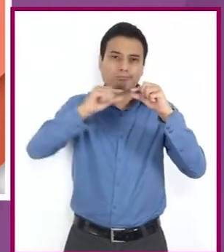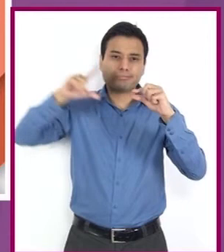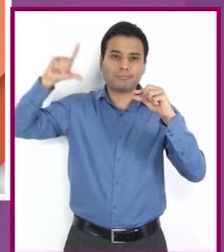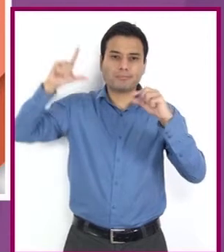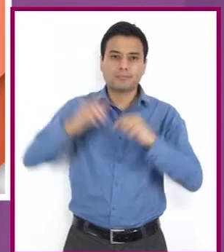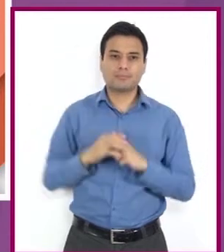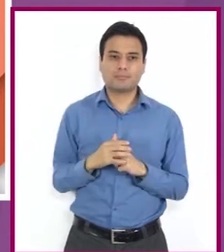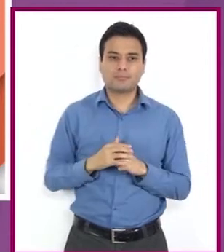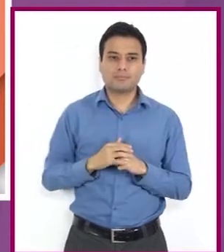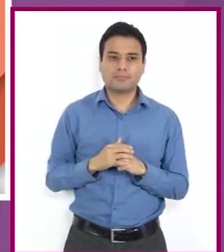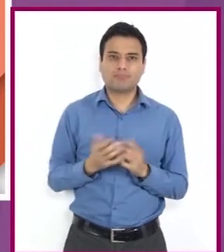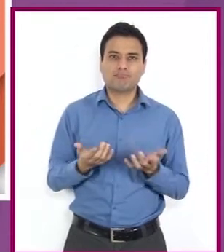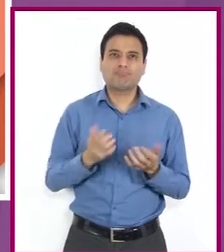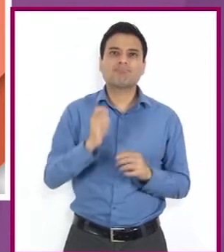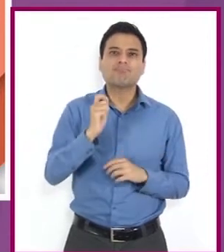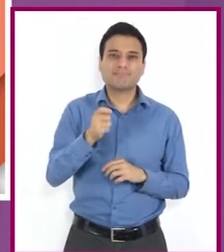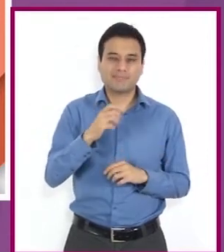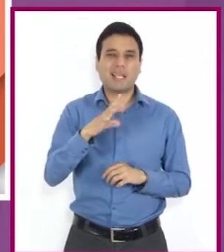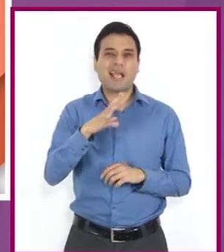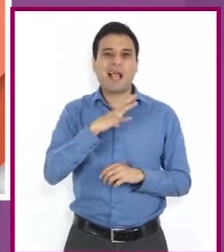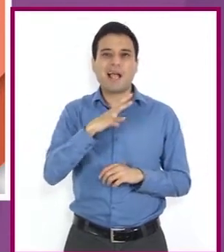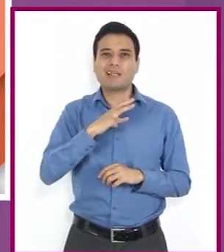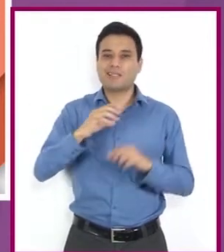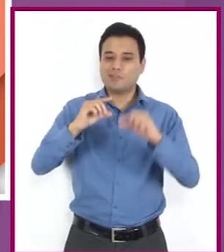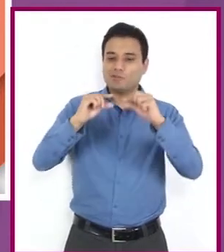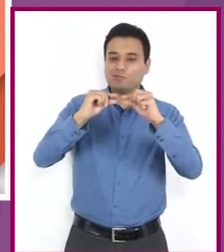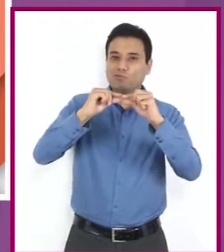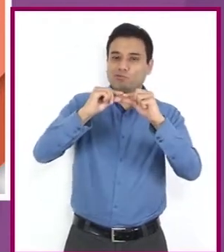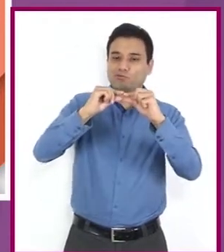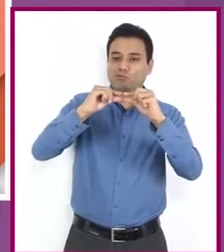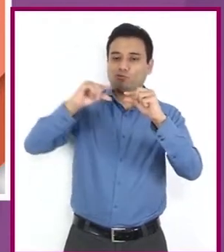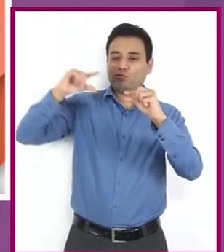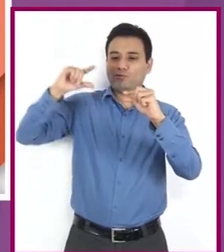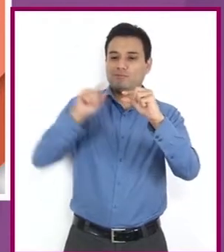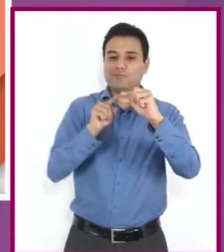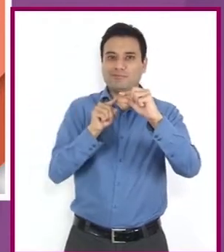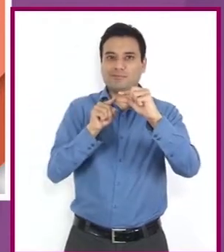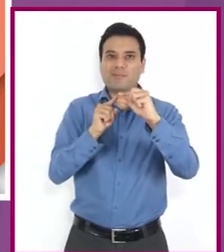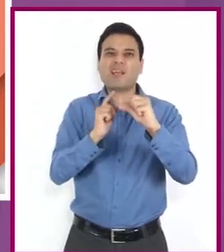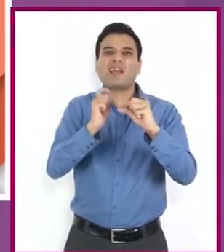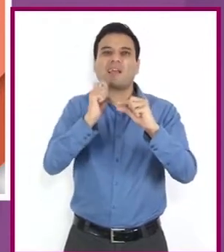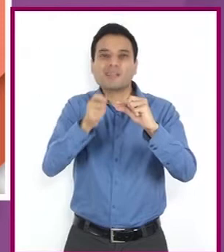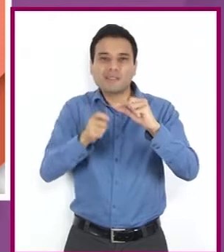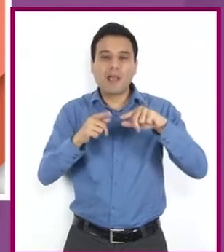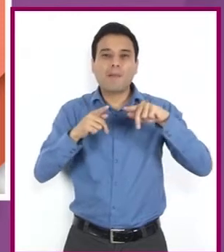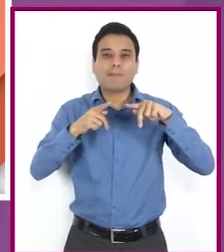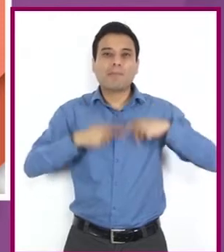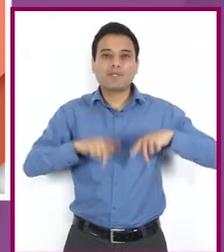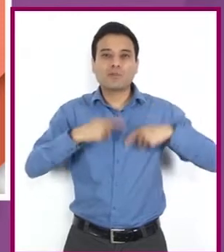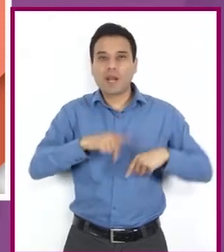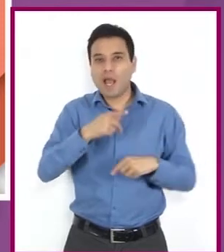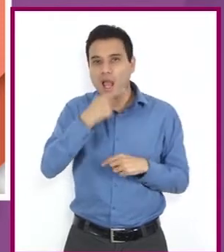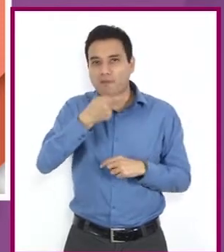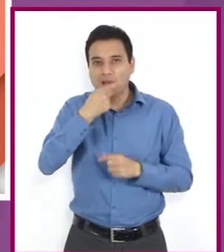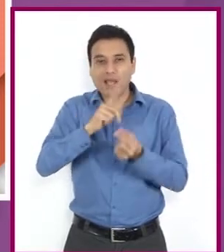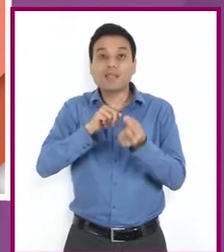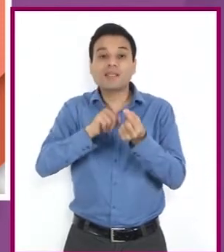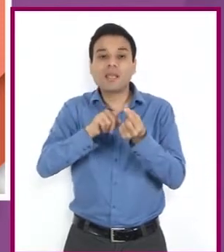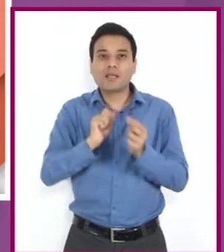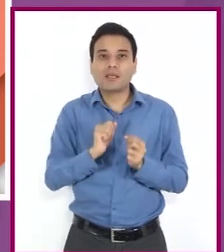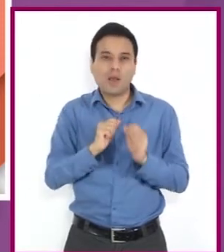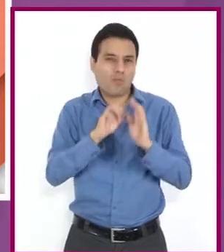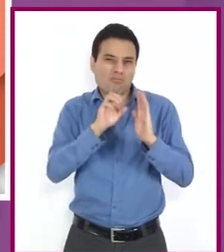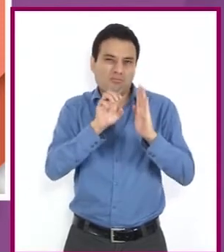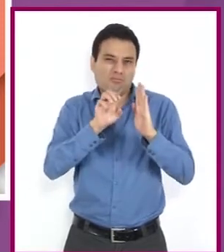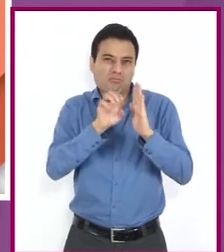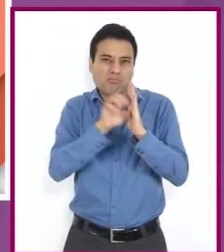rabillo, cola o delta, que señala al personaje que está hablando. Si el rabillo señala fuera del